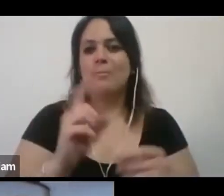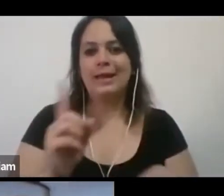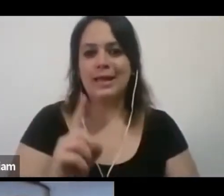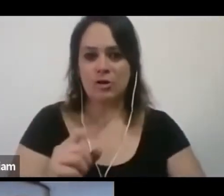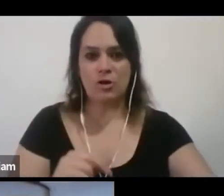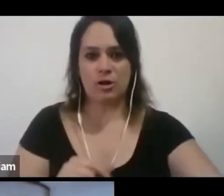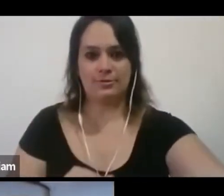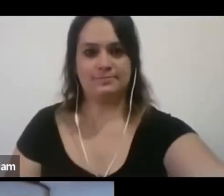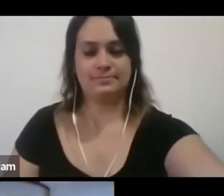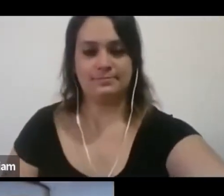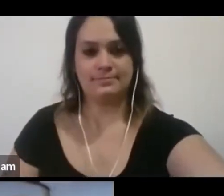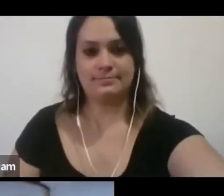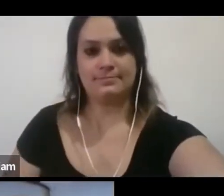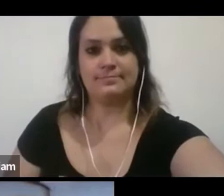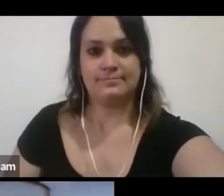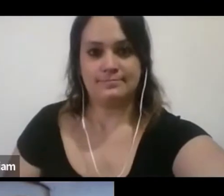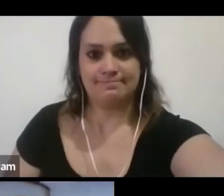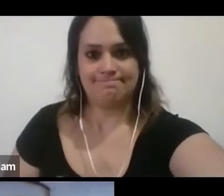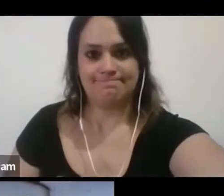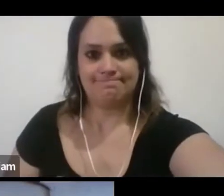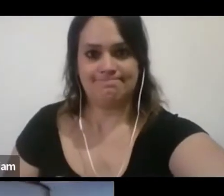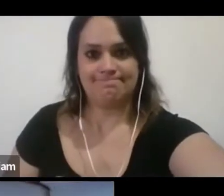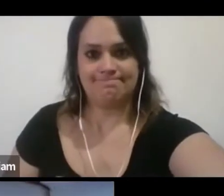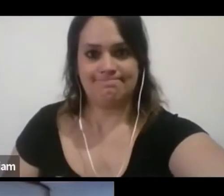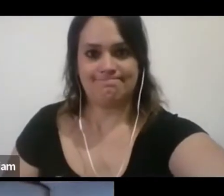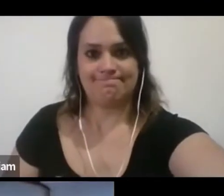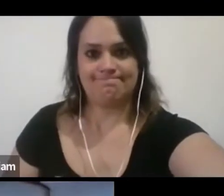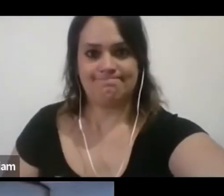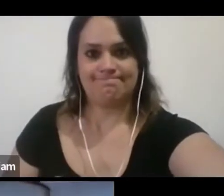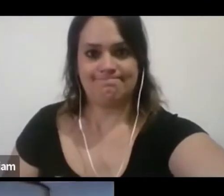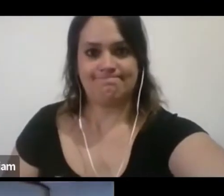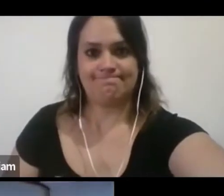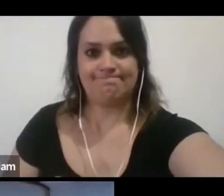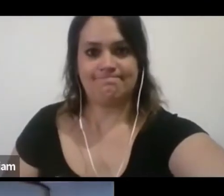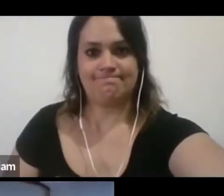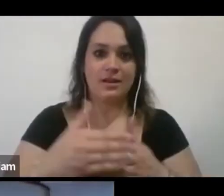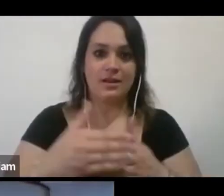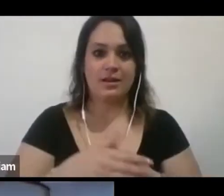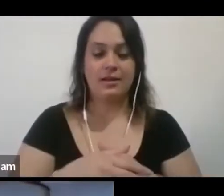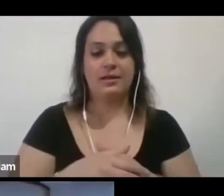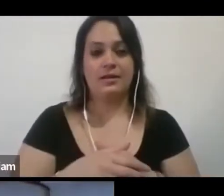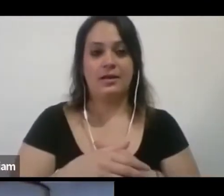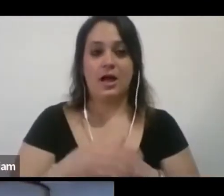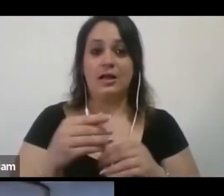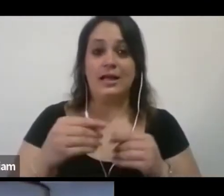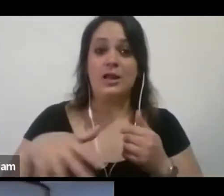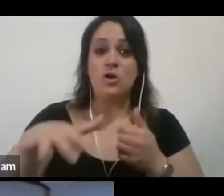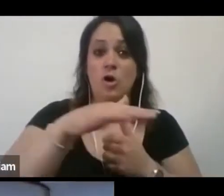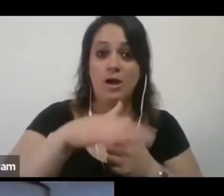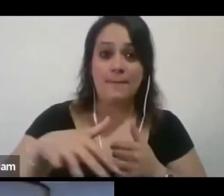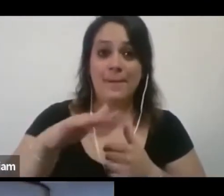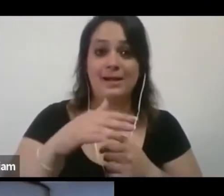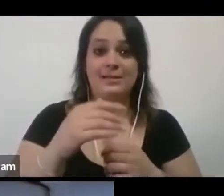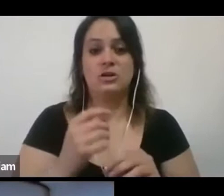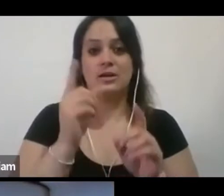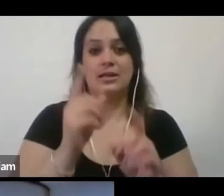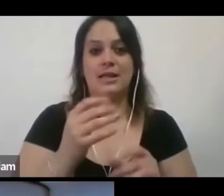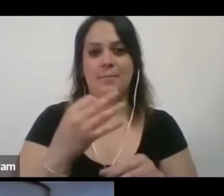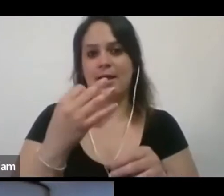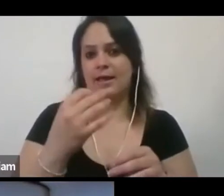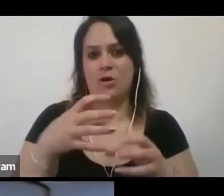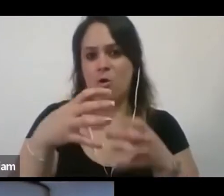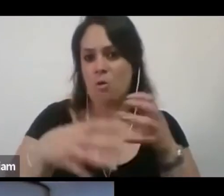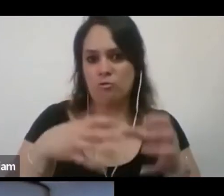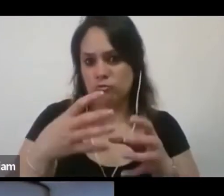cuando empezamos a transitar y recorrer los espacios y las funciones determinadas en